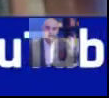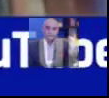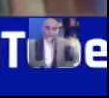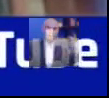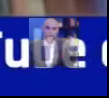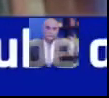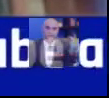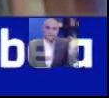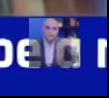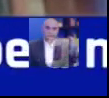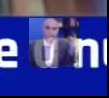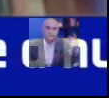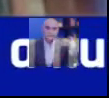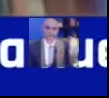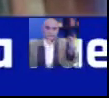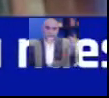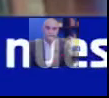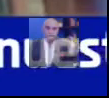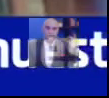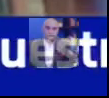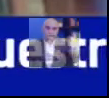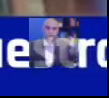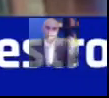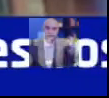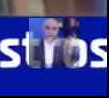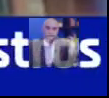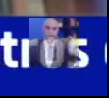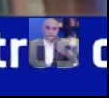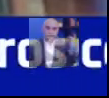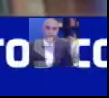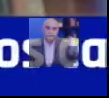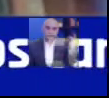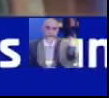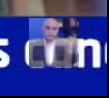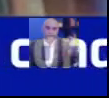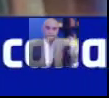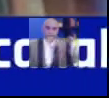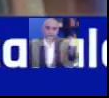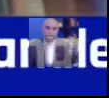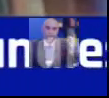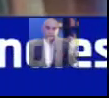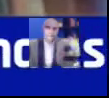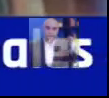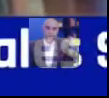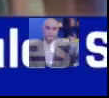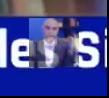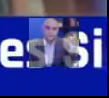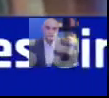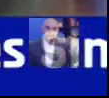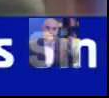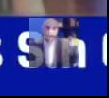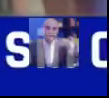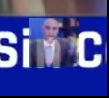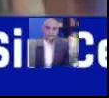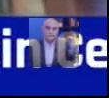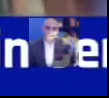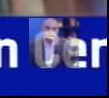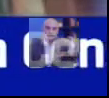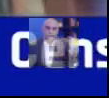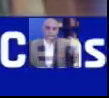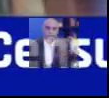jurídico a este sector corporativo que pretende apropiar de los bienes nacionales y que, como tú bien dices,